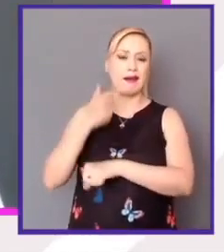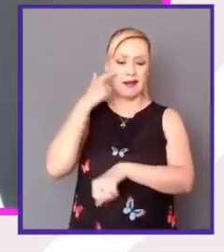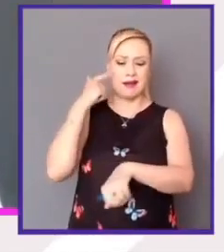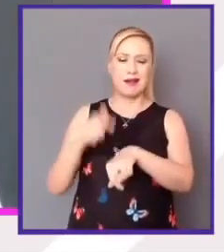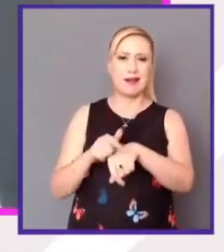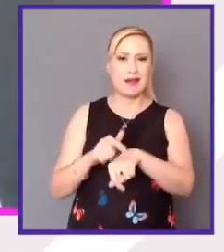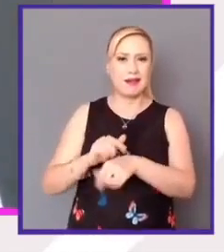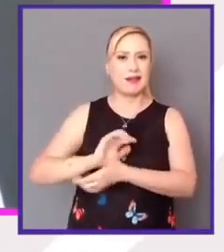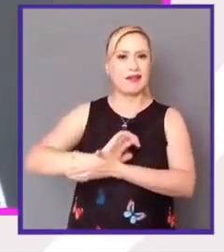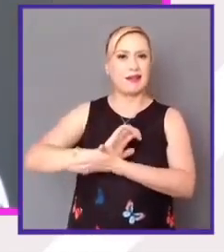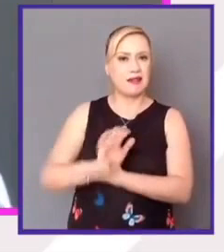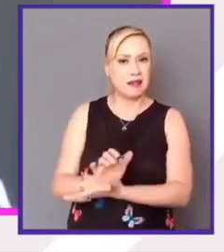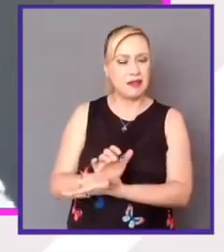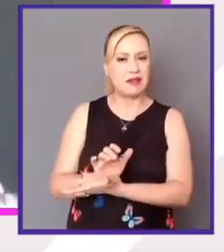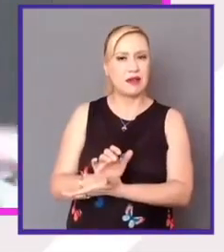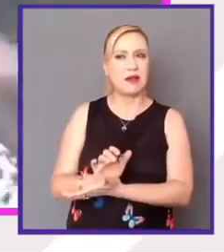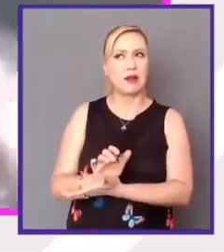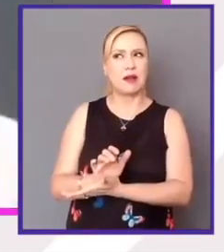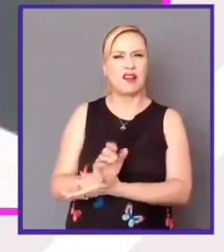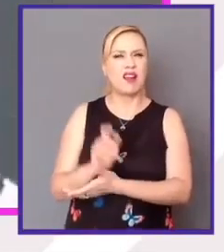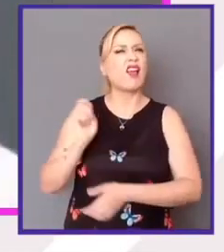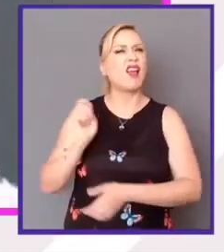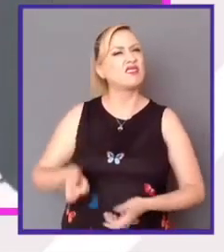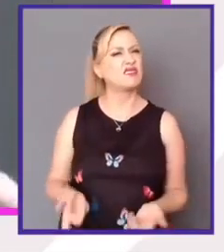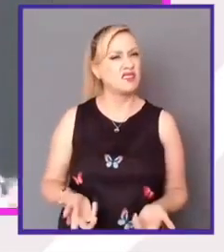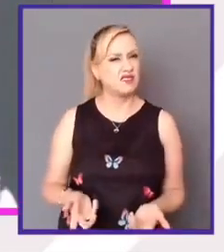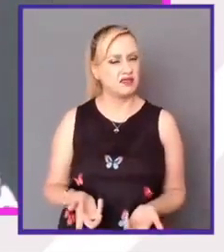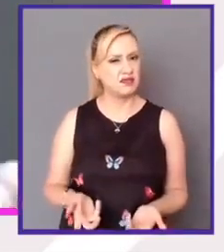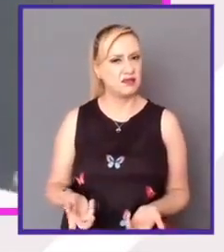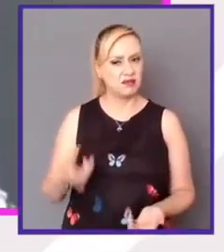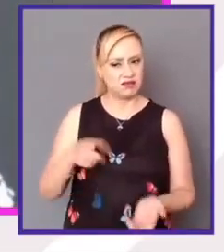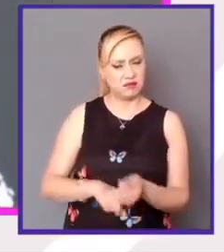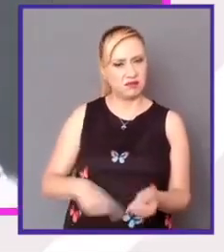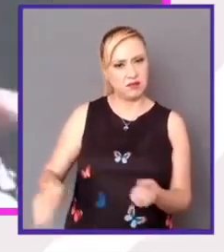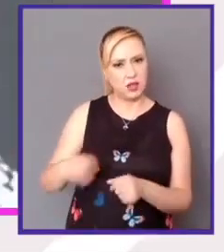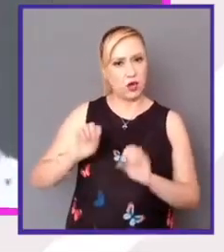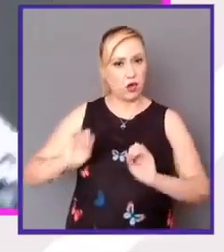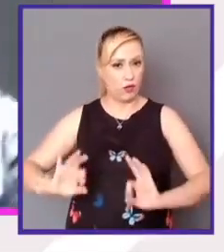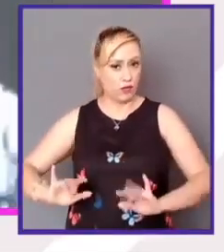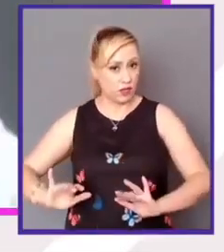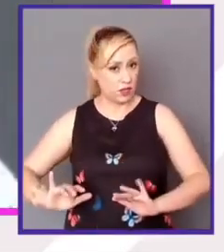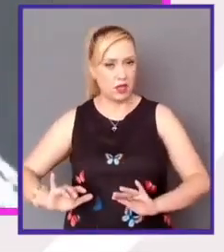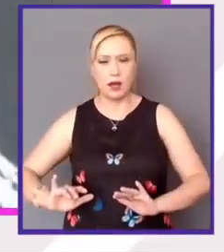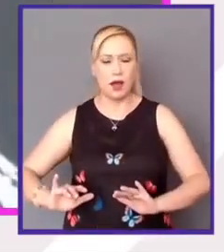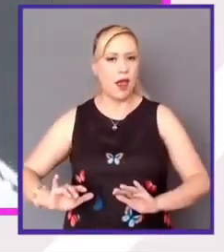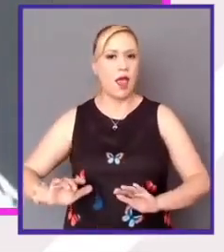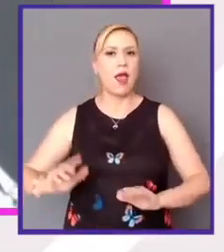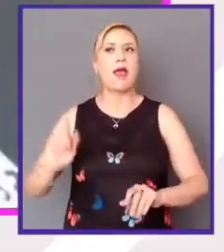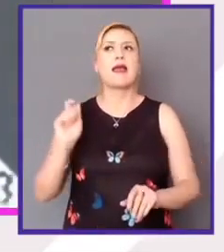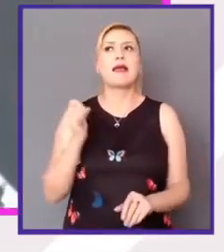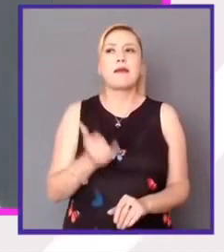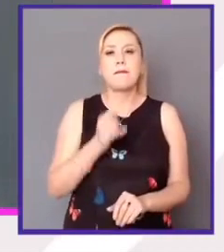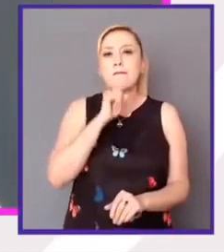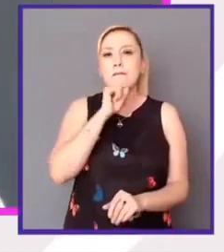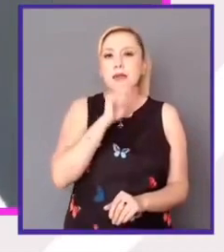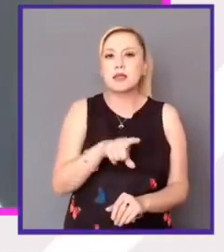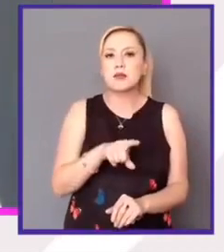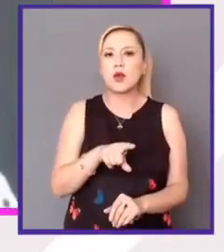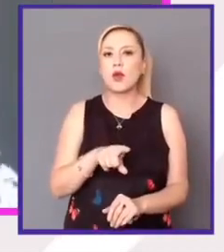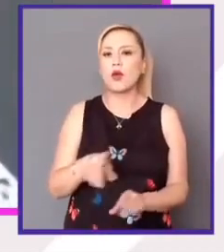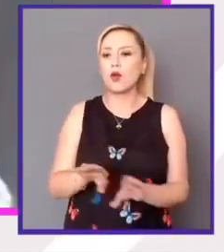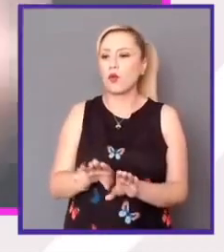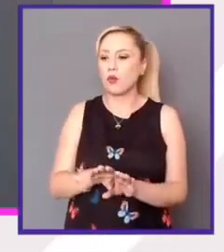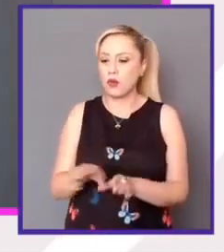antidiscriminatoria, para ver en qué, no solamente lo que pasa en el entorno de las oficinas, sino lo que pasa en ese camino que toma el producto